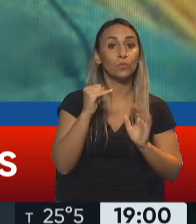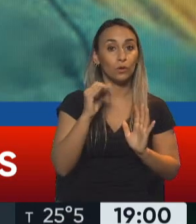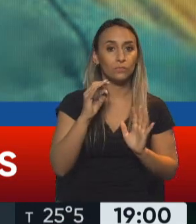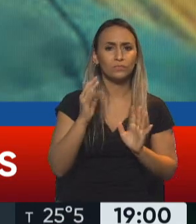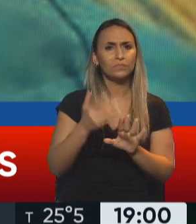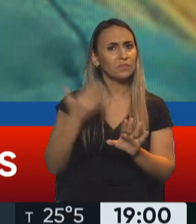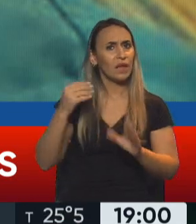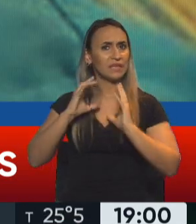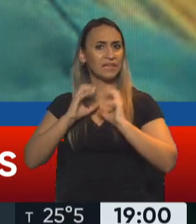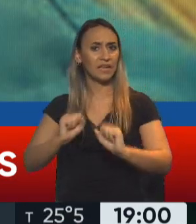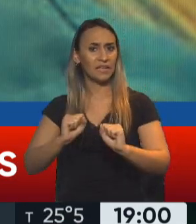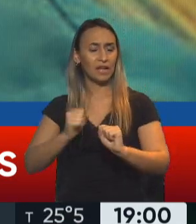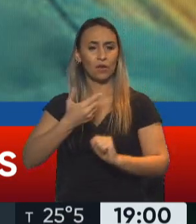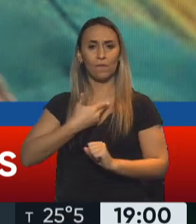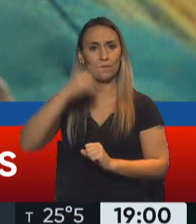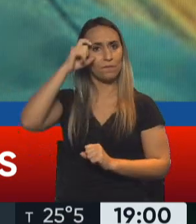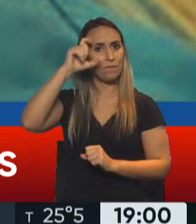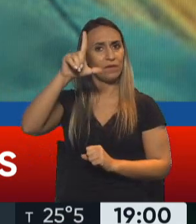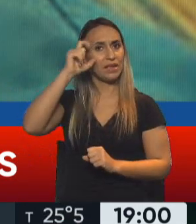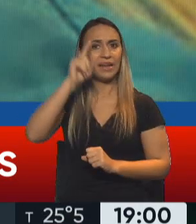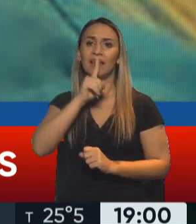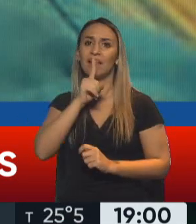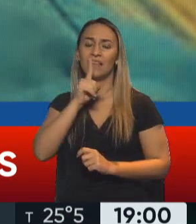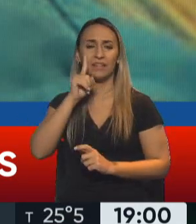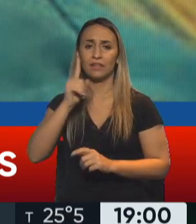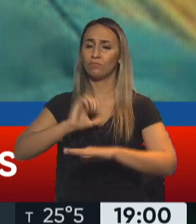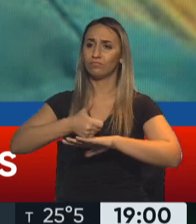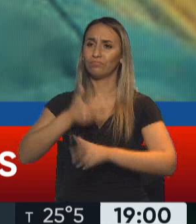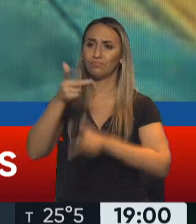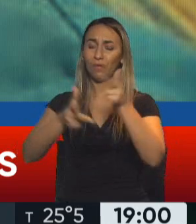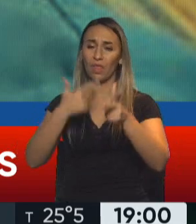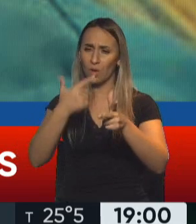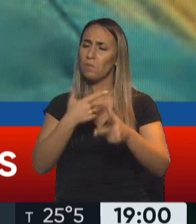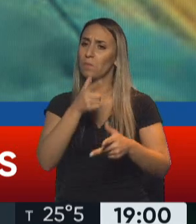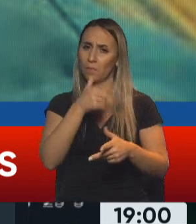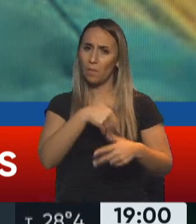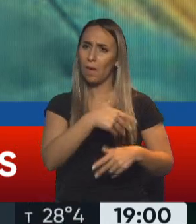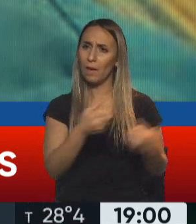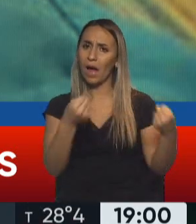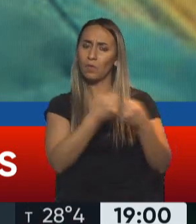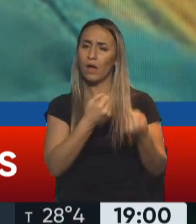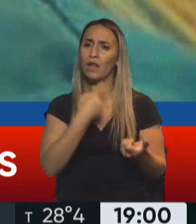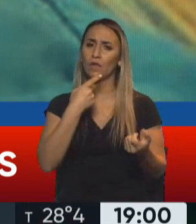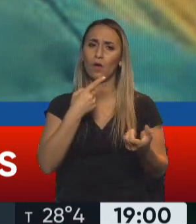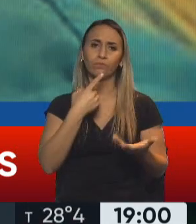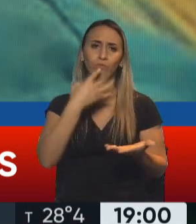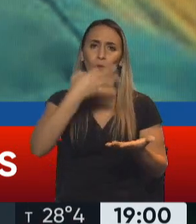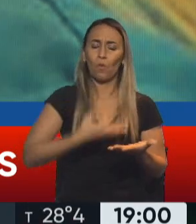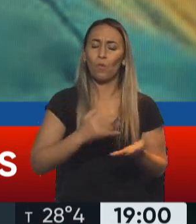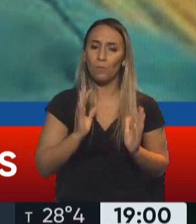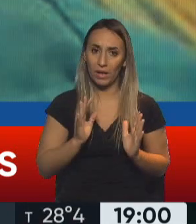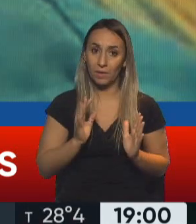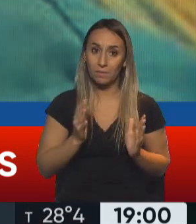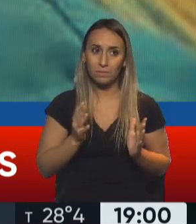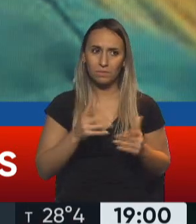salió el secretario de Comercio, Roberto Feletti, parecía que había consenso. Dijeron, bueno, vamos a estar de acuerdo en cumplir la resolución. Bueno, a partir de ahora